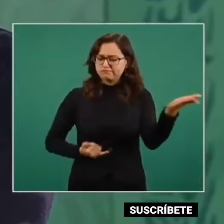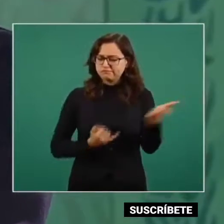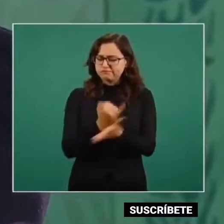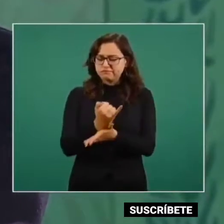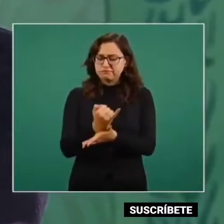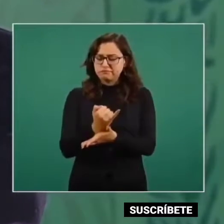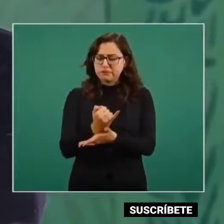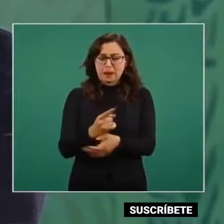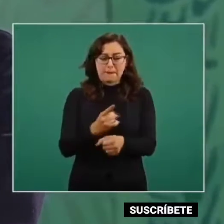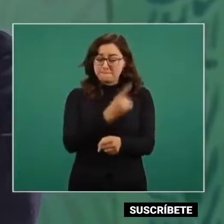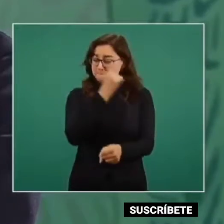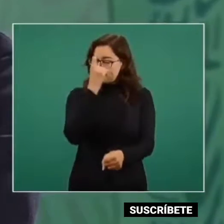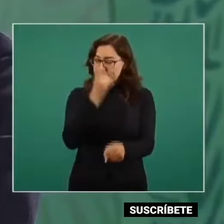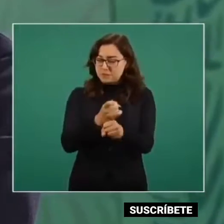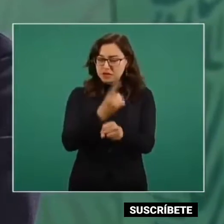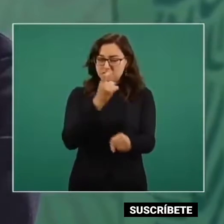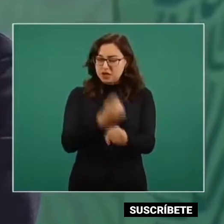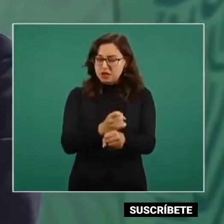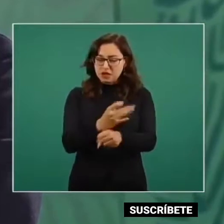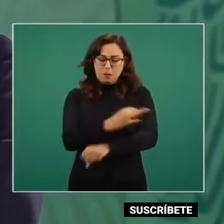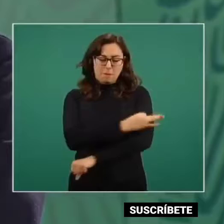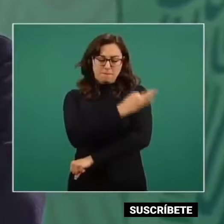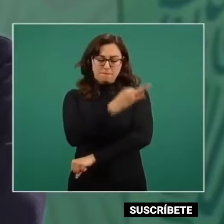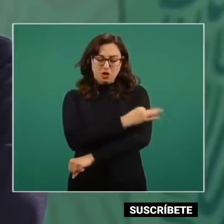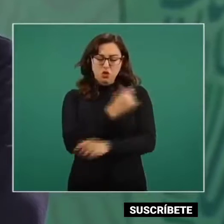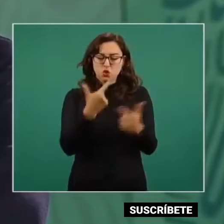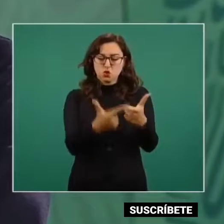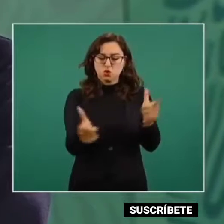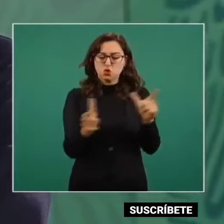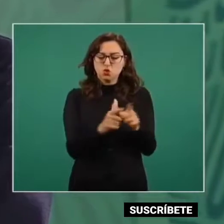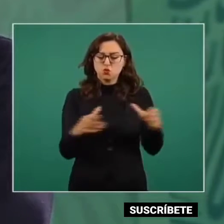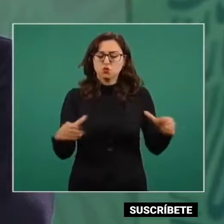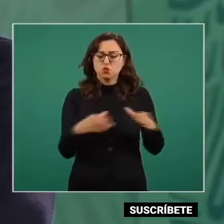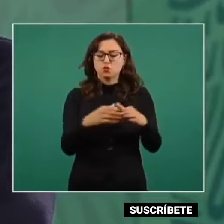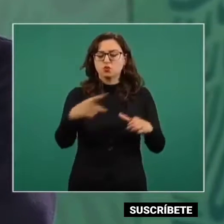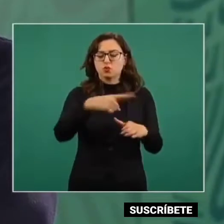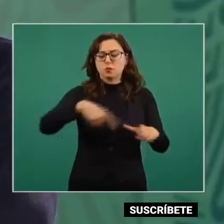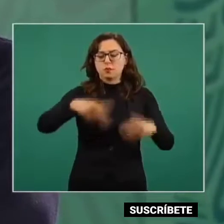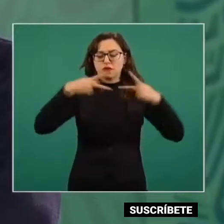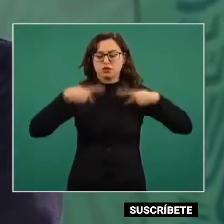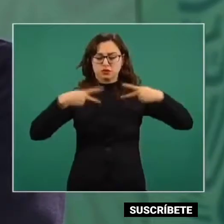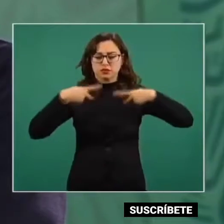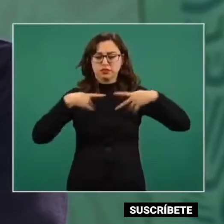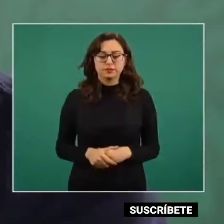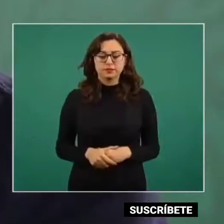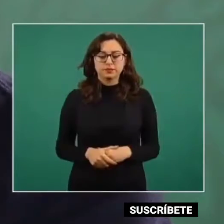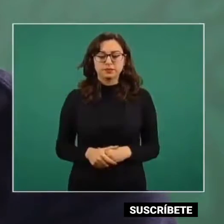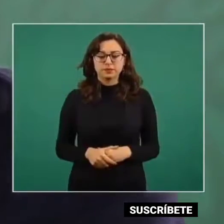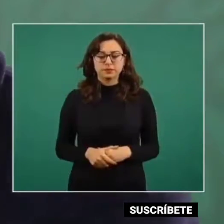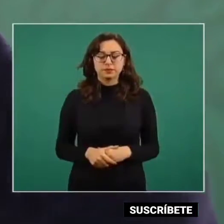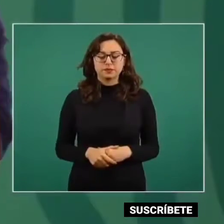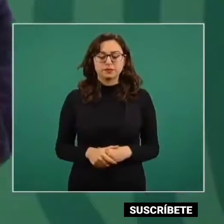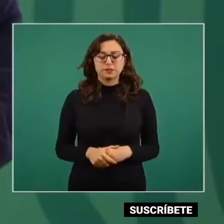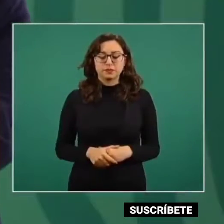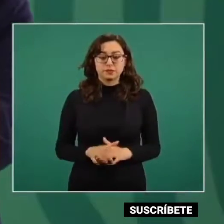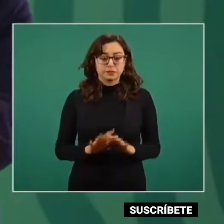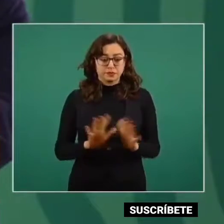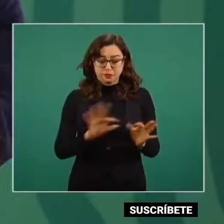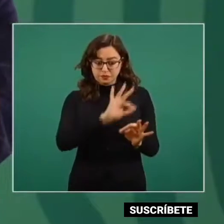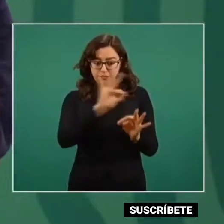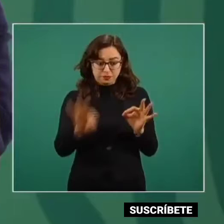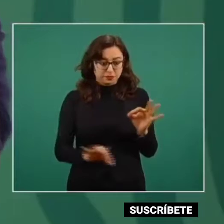que están en hospitales COVID salvando vidas. Terminando de